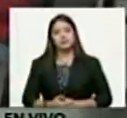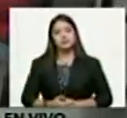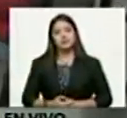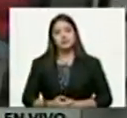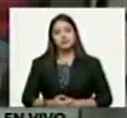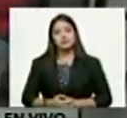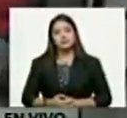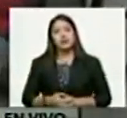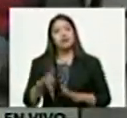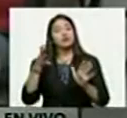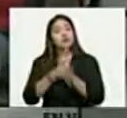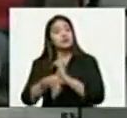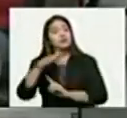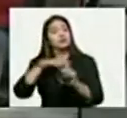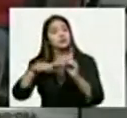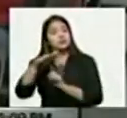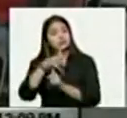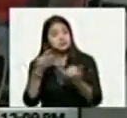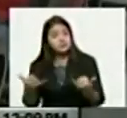de la coyuntura